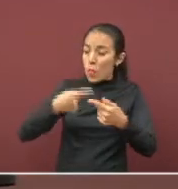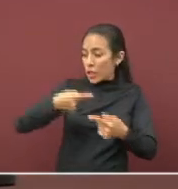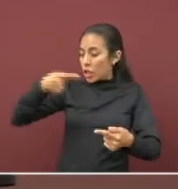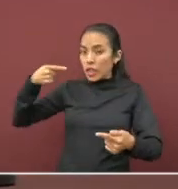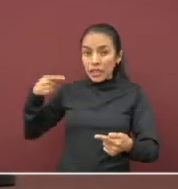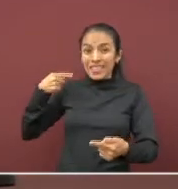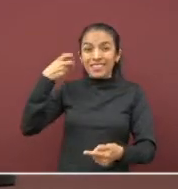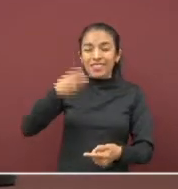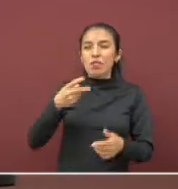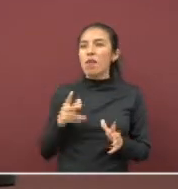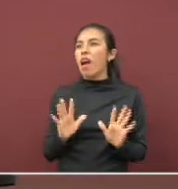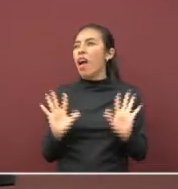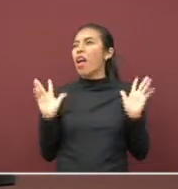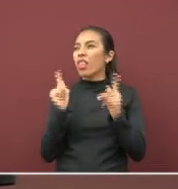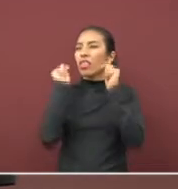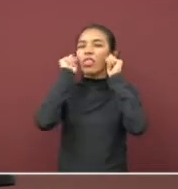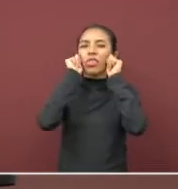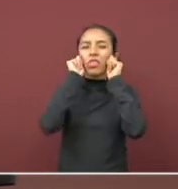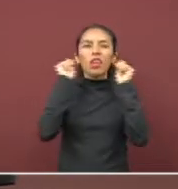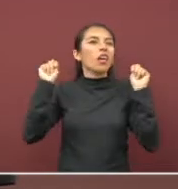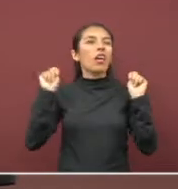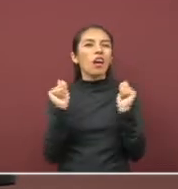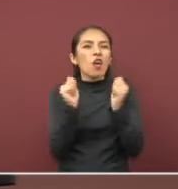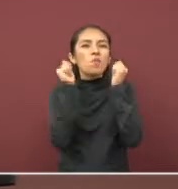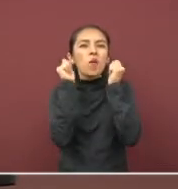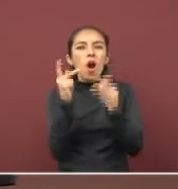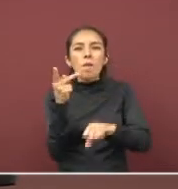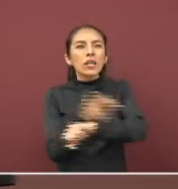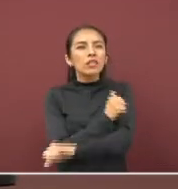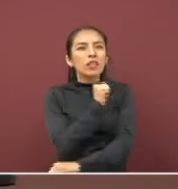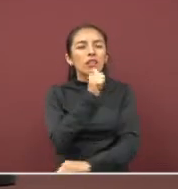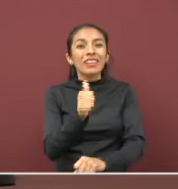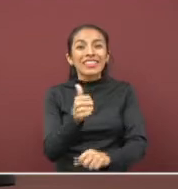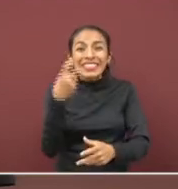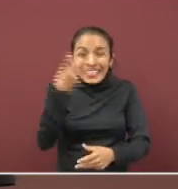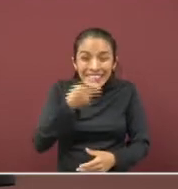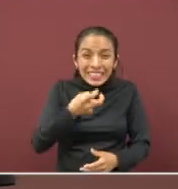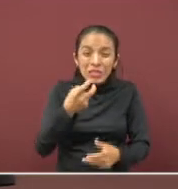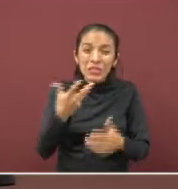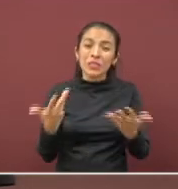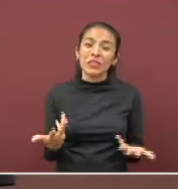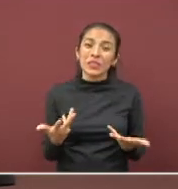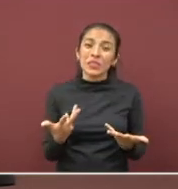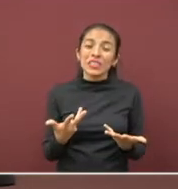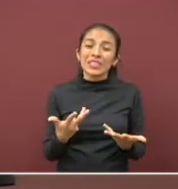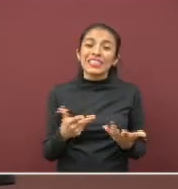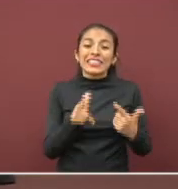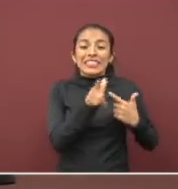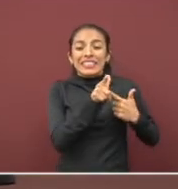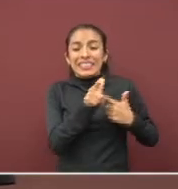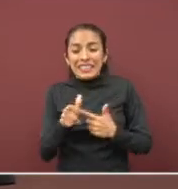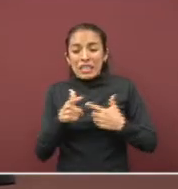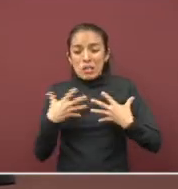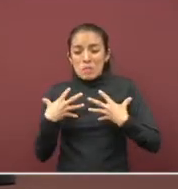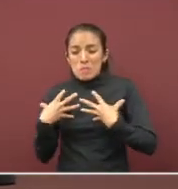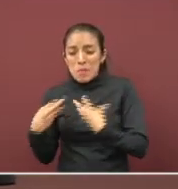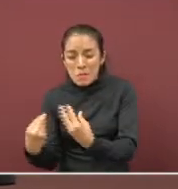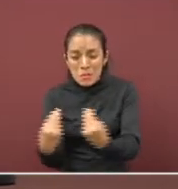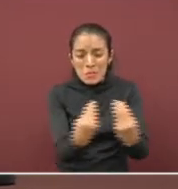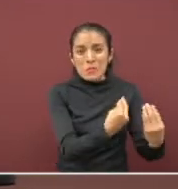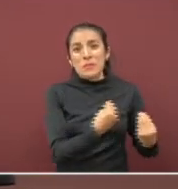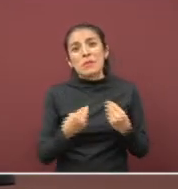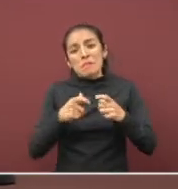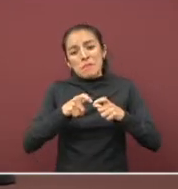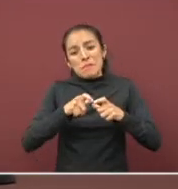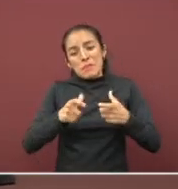omisión de las medidas preventivas están generando la presencia de contagios en grupos no